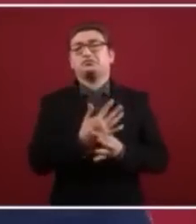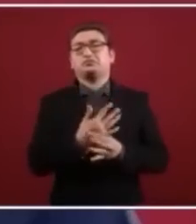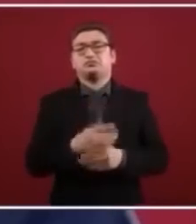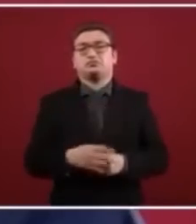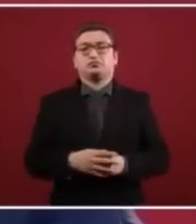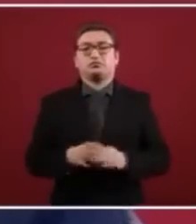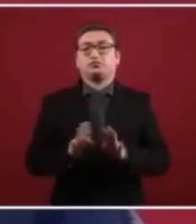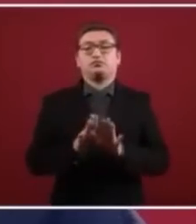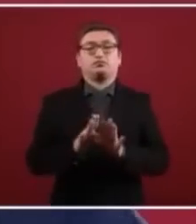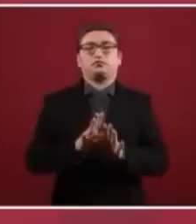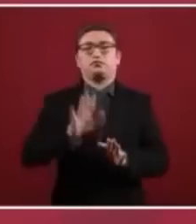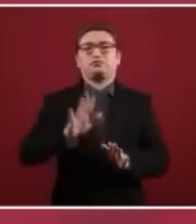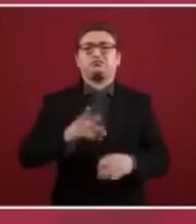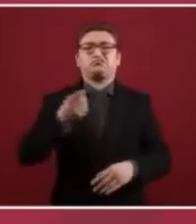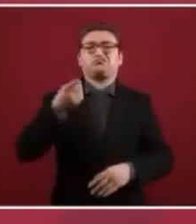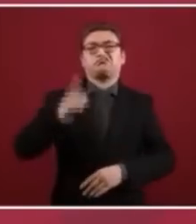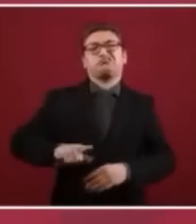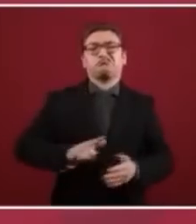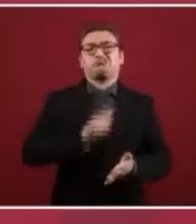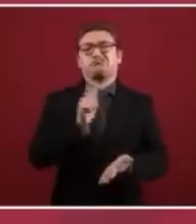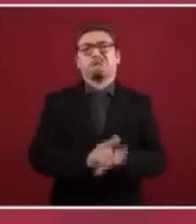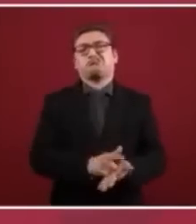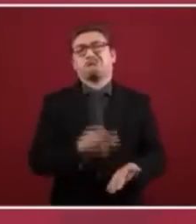como ley.